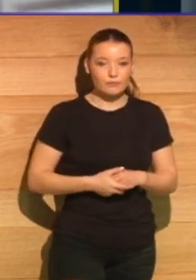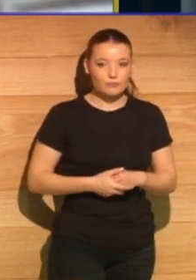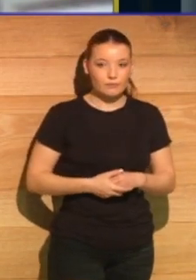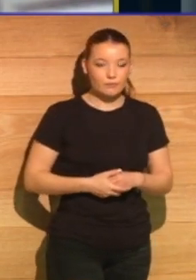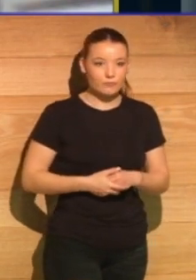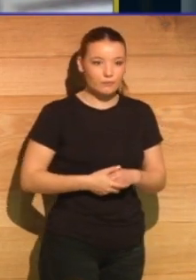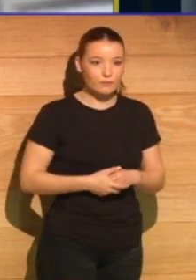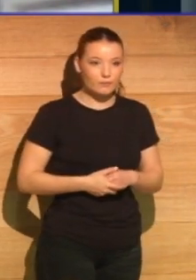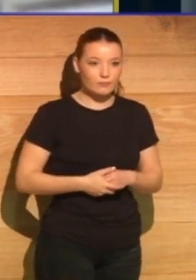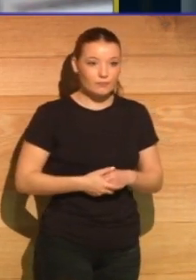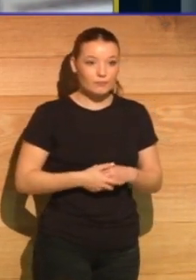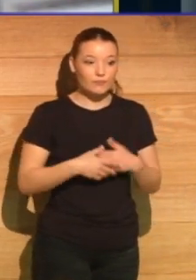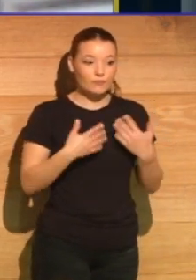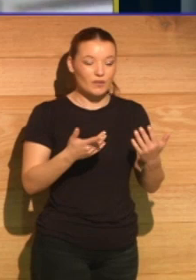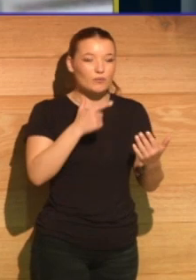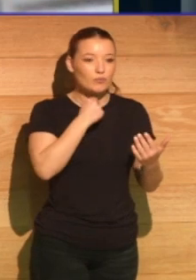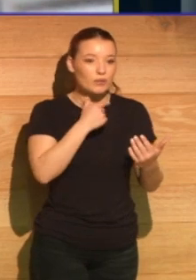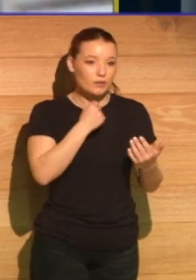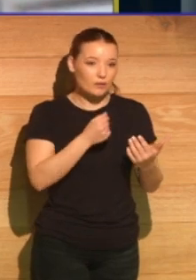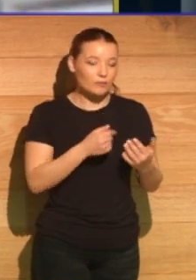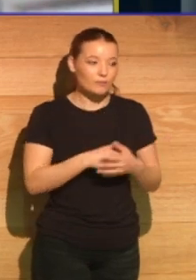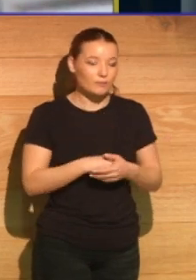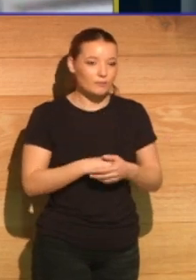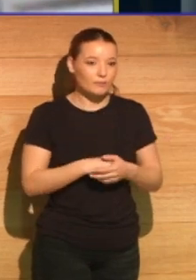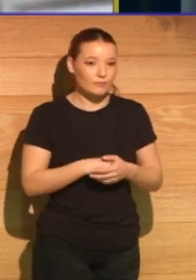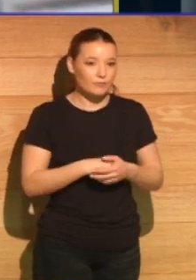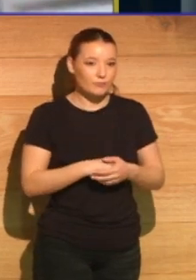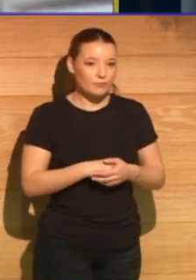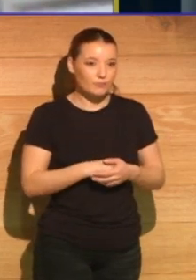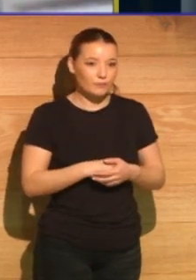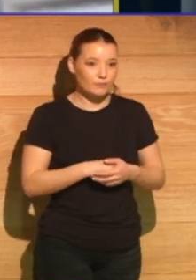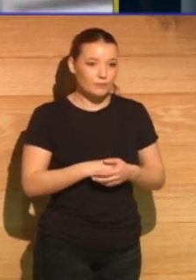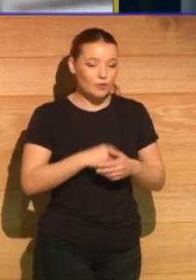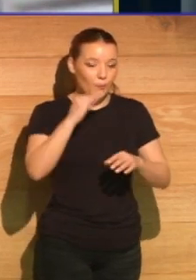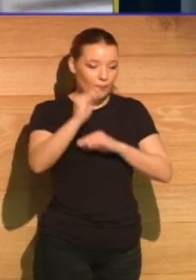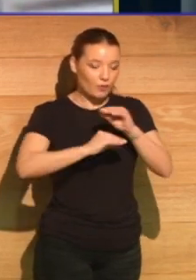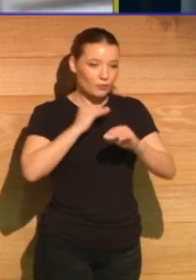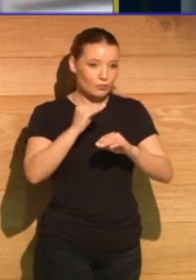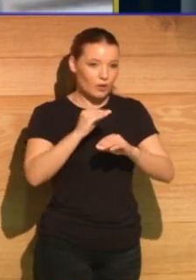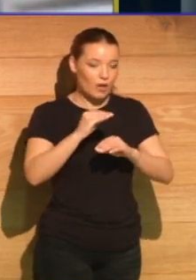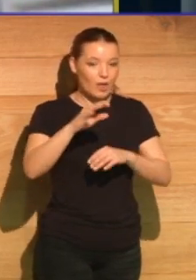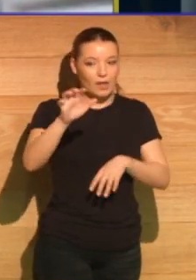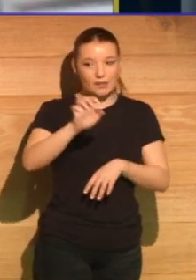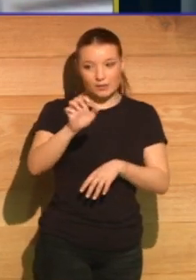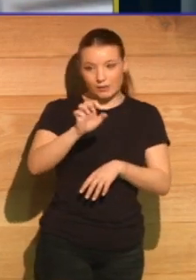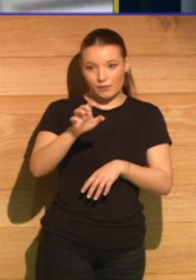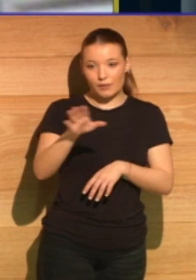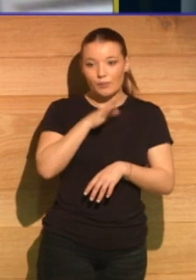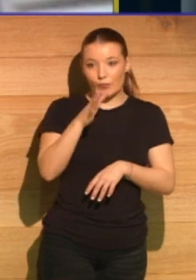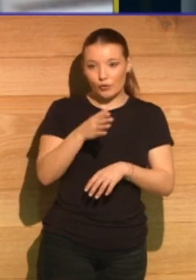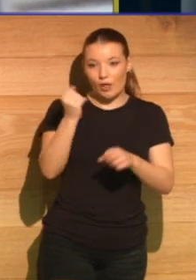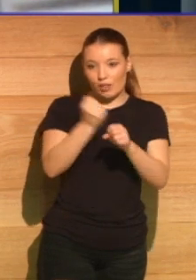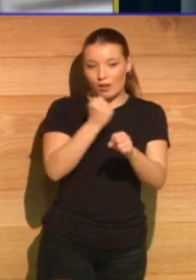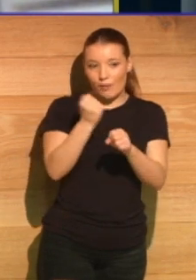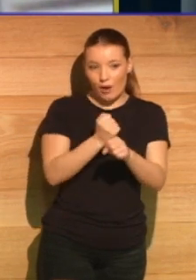gigantas. Y bueno, me gustaría que me dieseis, y te pregunto a ti, Estíbaliz, porque trabaja mucho